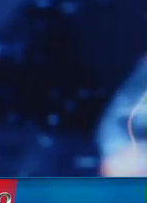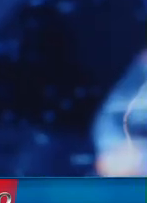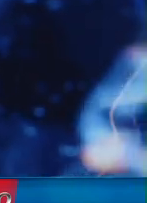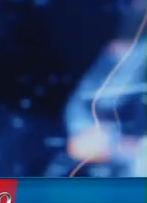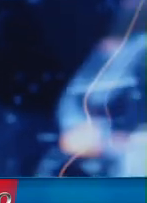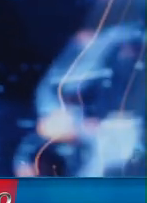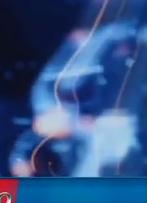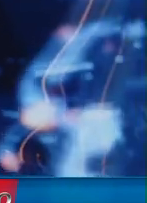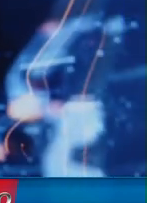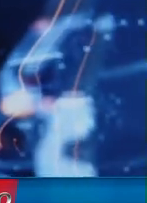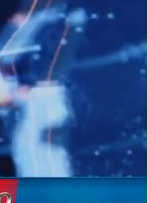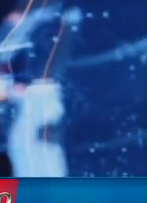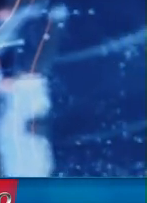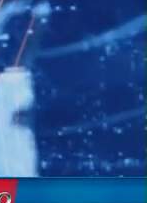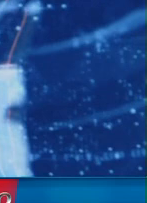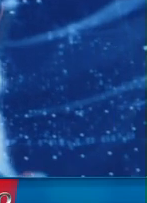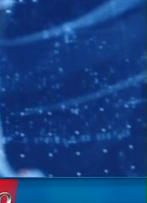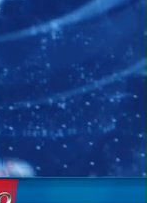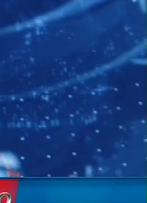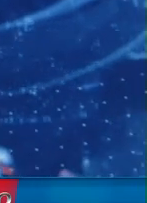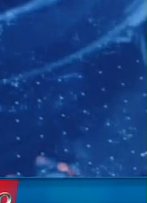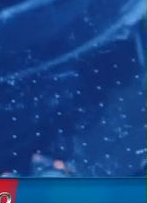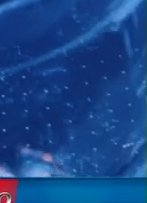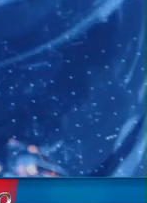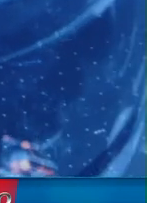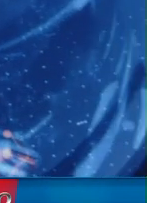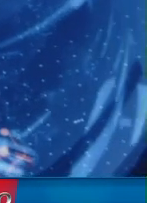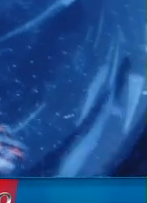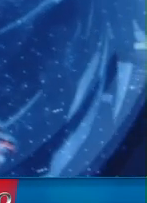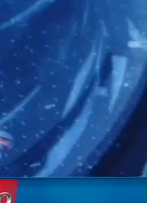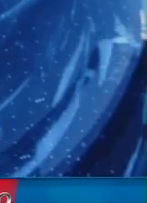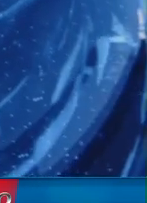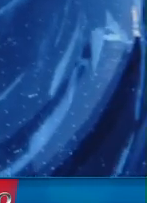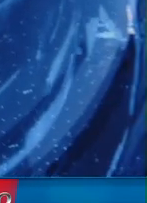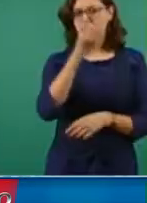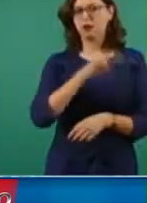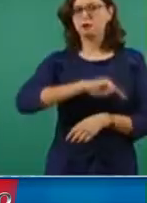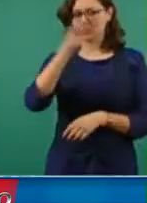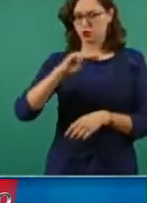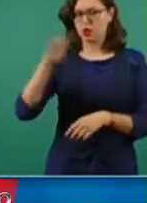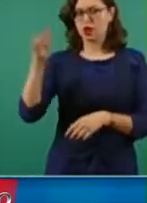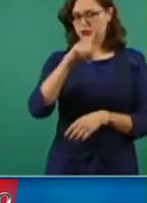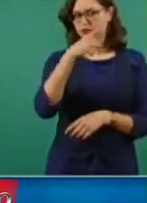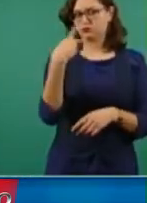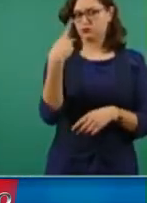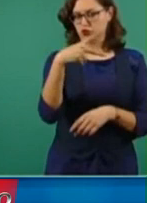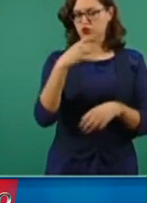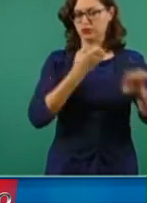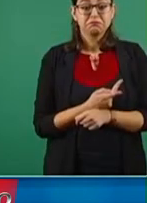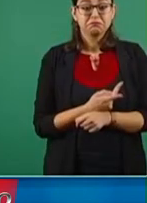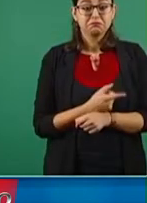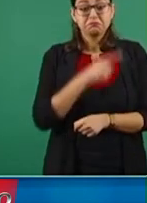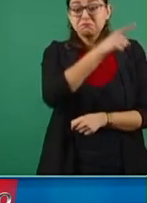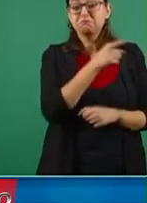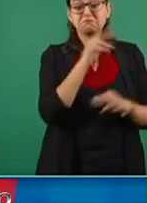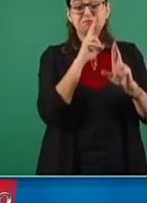señor Andrés Manuel López Obrador es un señor que se llama Joaquín Molina Leza. No tienes que creerme a mí, hay que ver en la estructura del Insabi quién figura